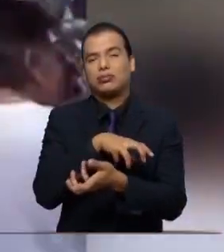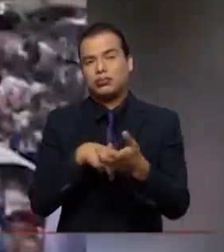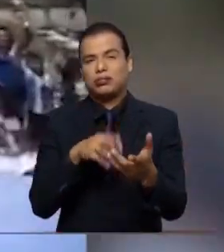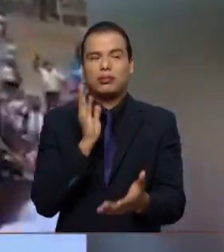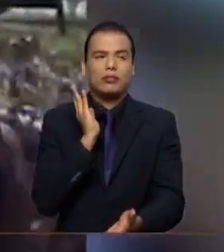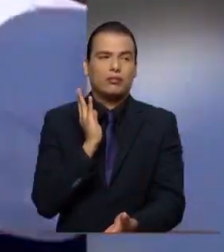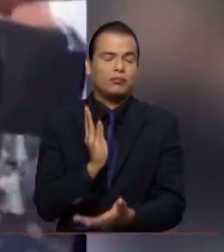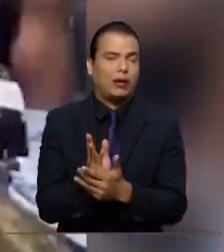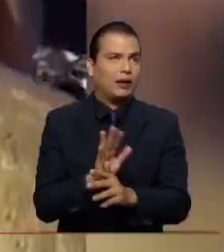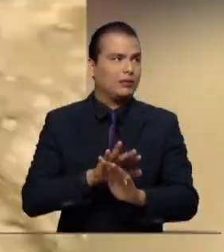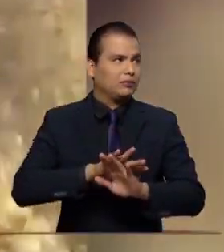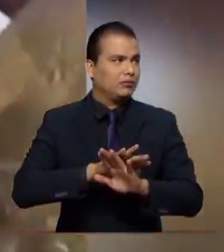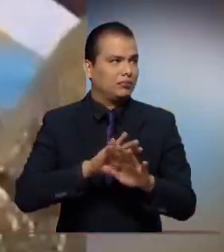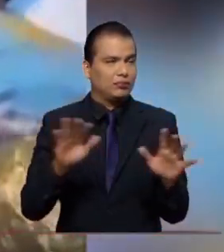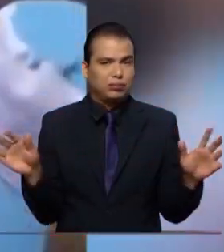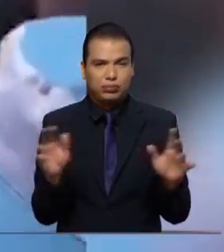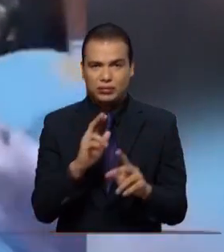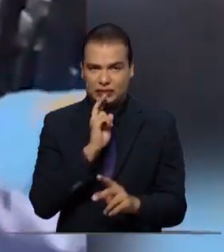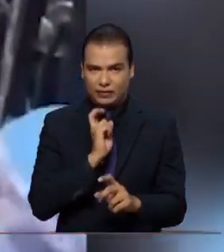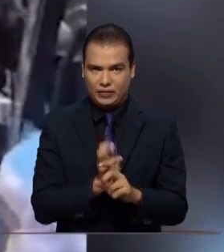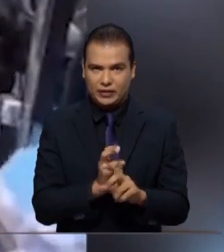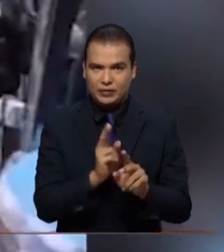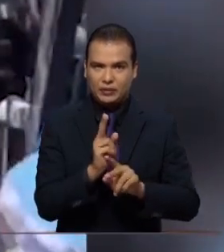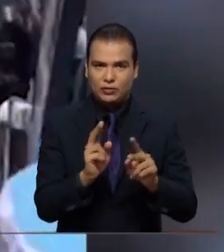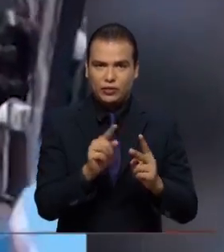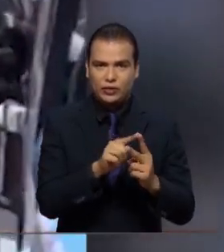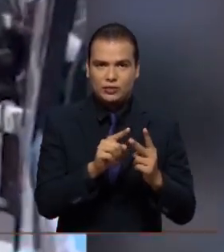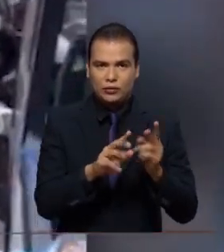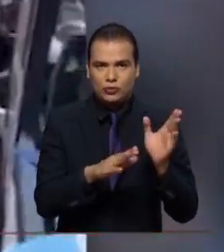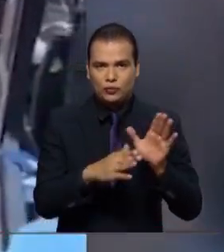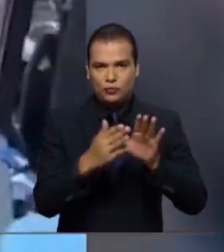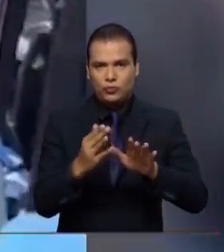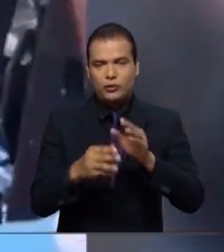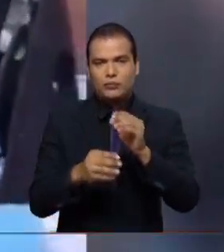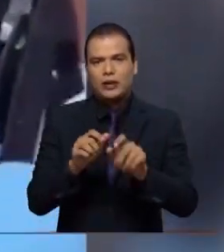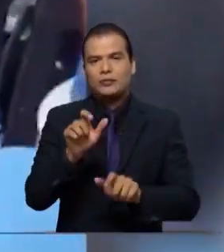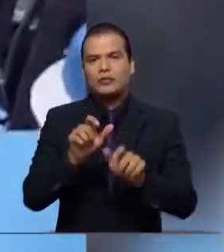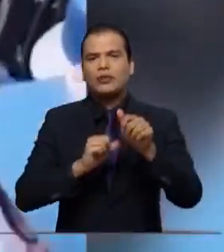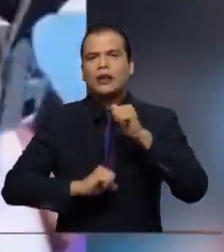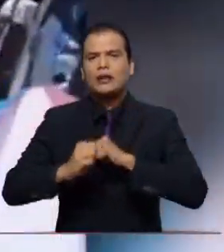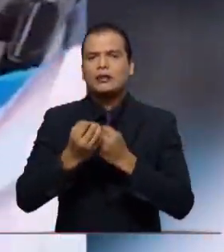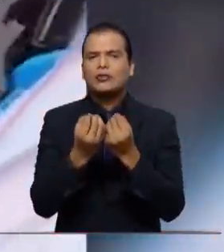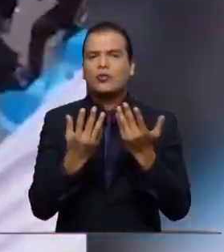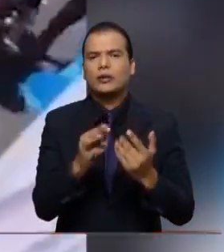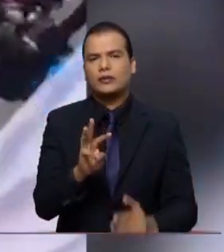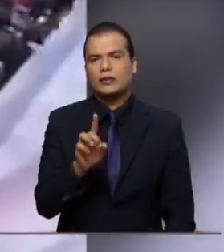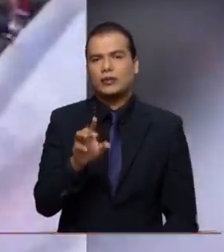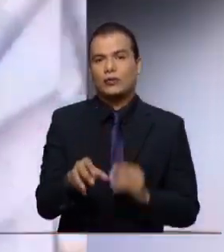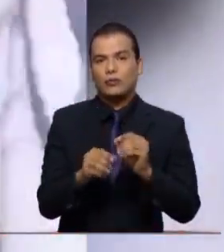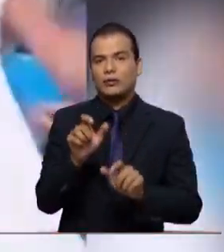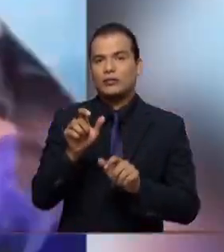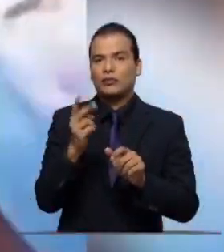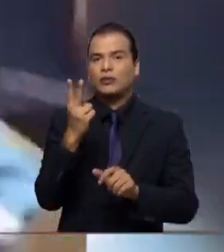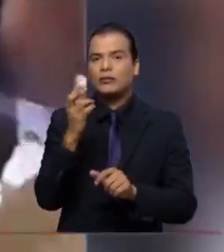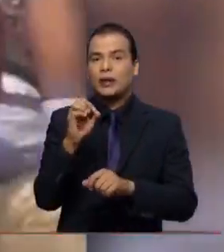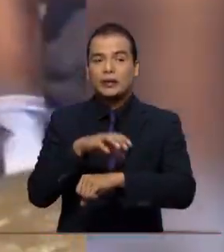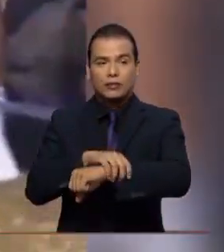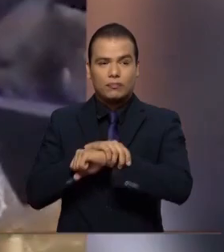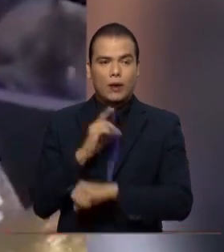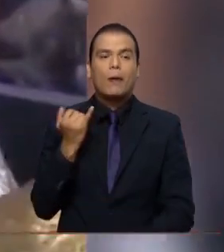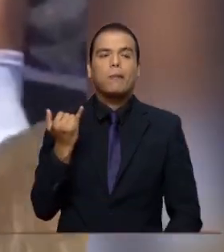graves alteraciones al orden público que dejan 2 muertos, 31 personas heridas y 20 más detenidas.